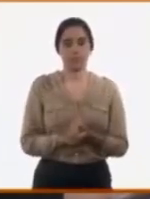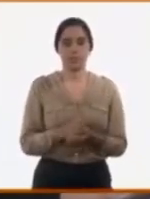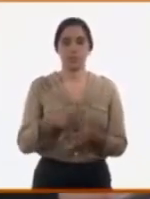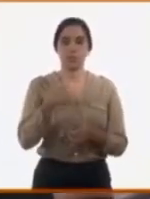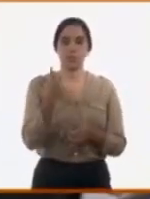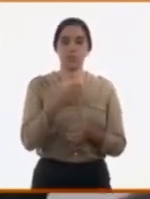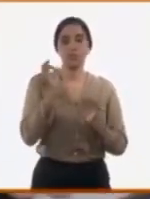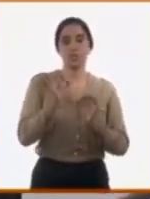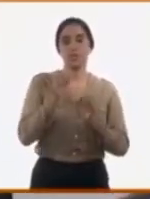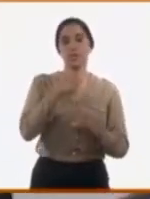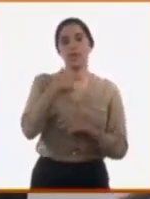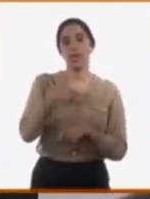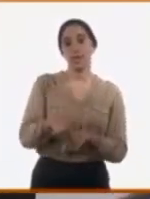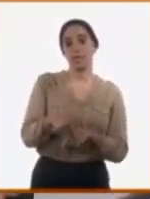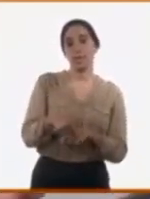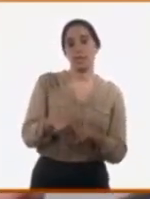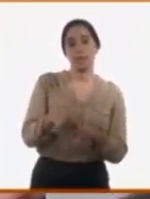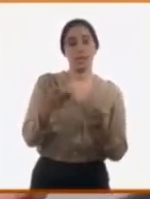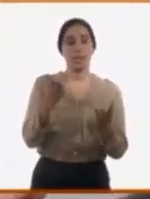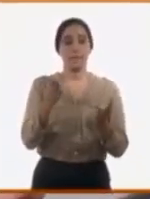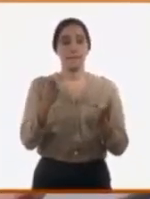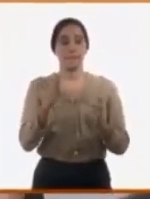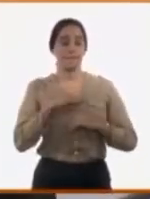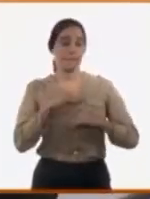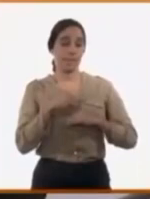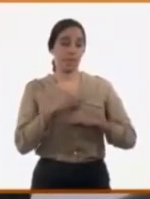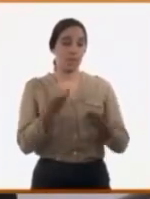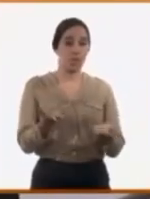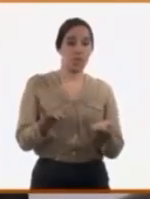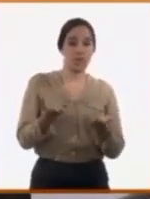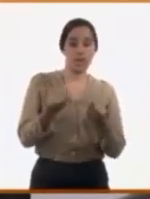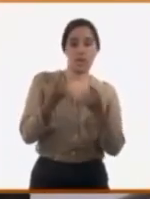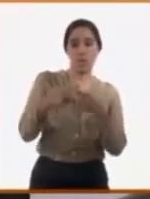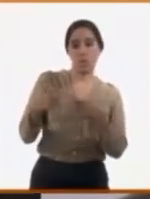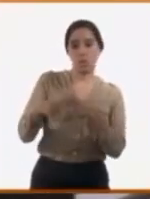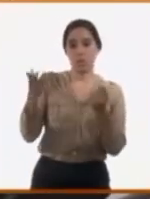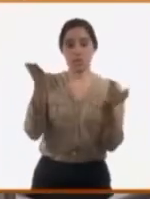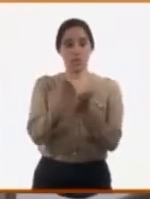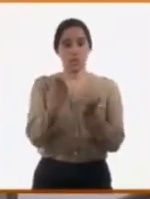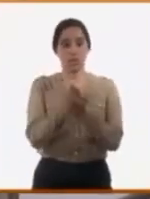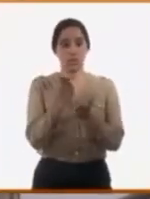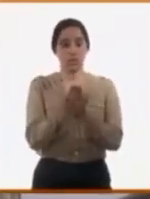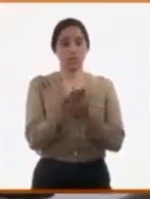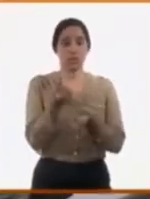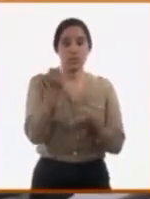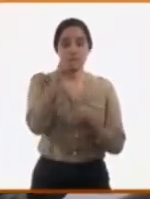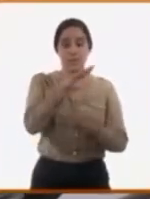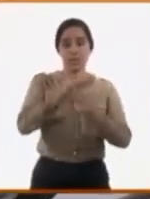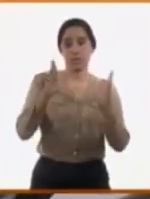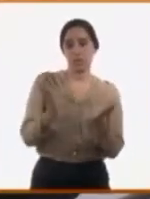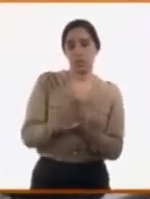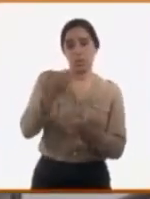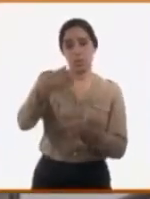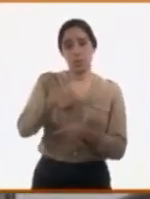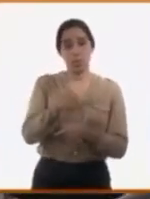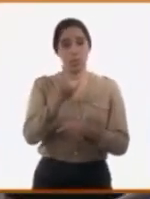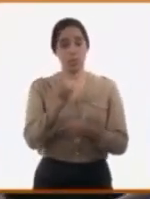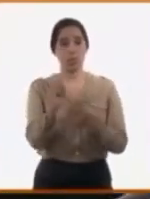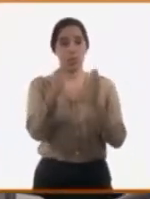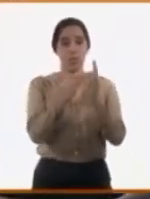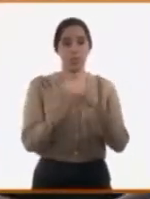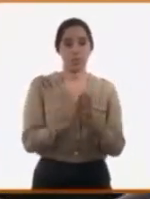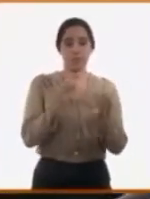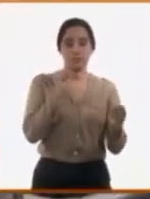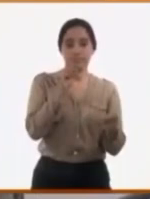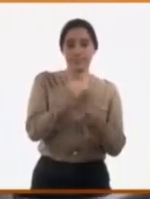ejemplo en las carreras pedagógicas decimos cuán Bueno sería que culminaran todos en julio para que cuando iniciara el curso escolar para el